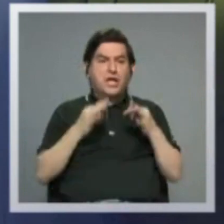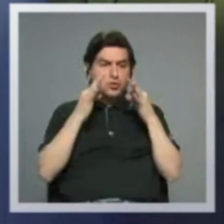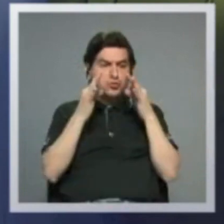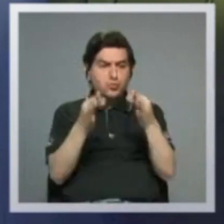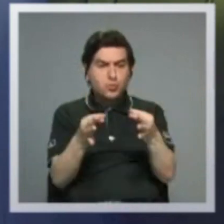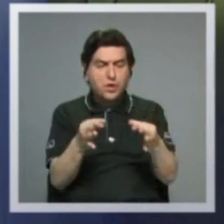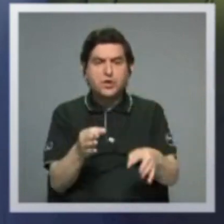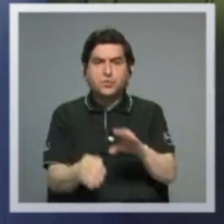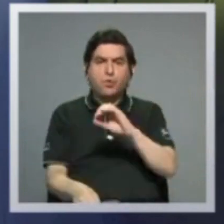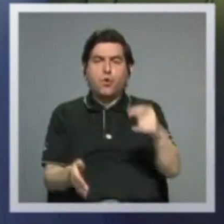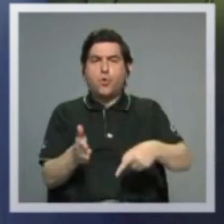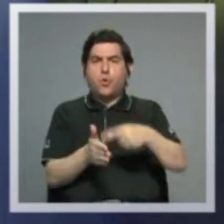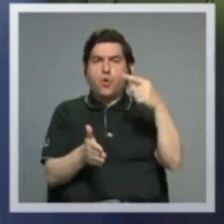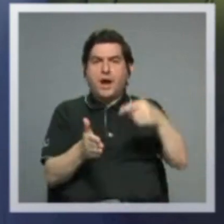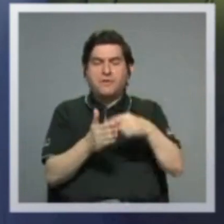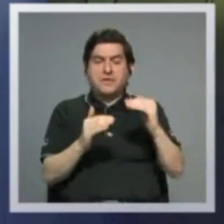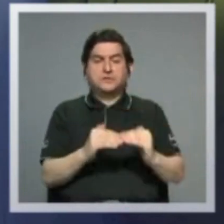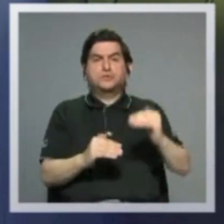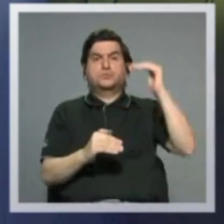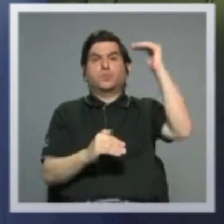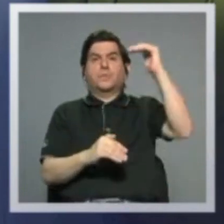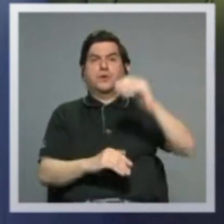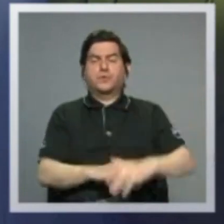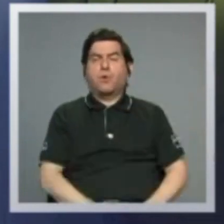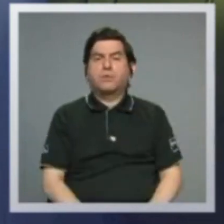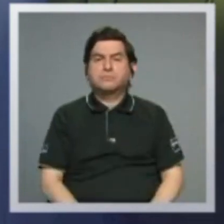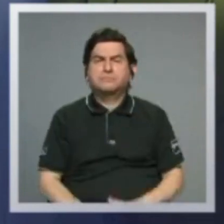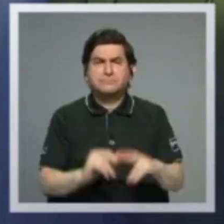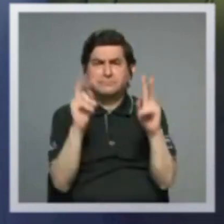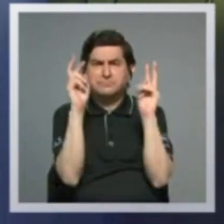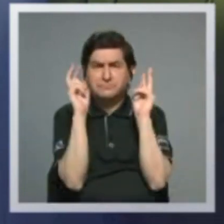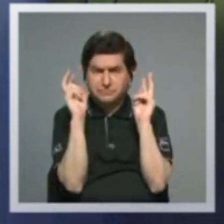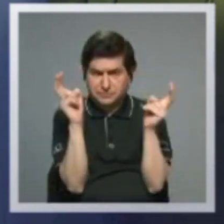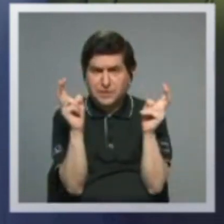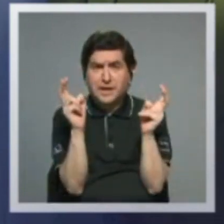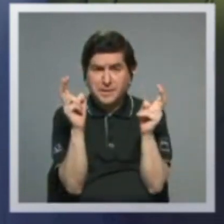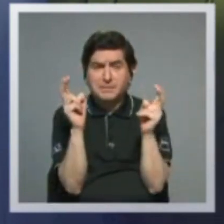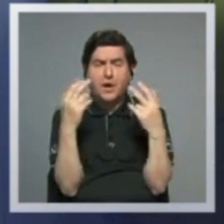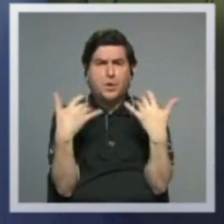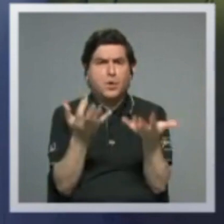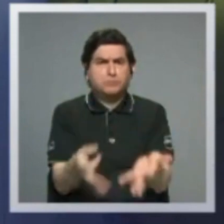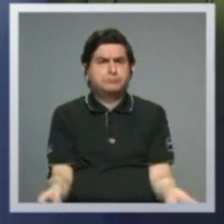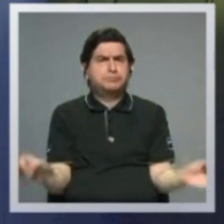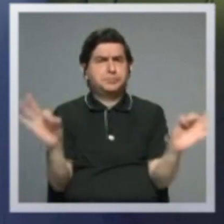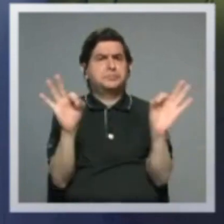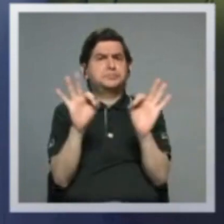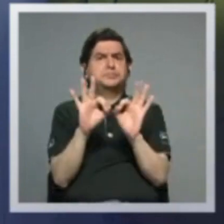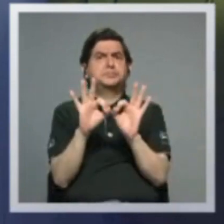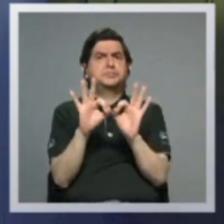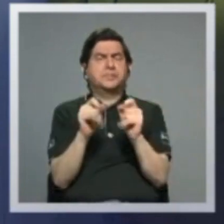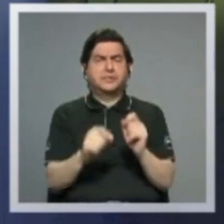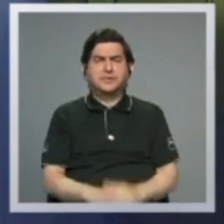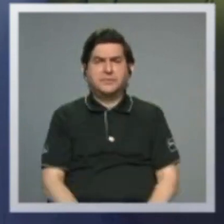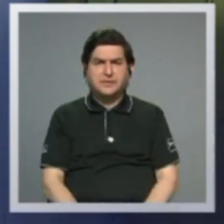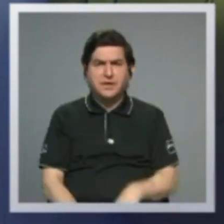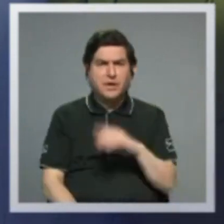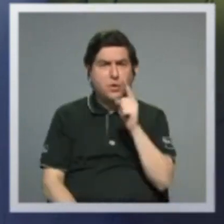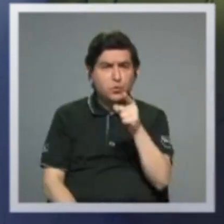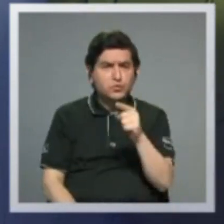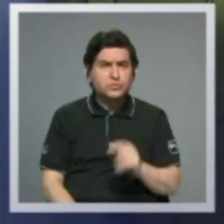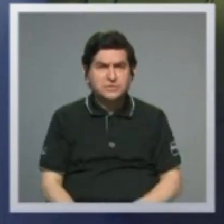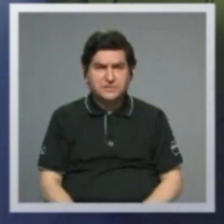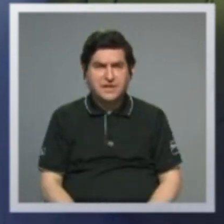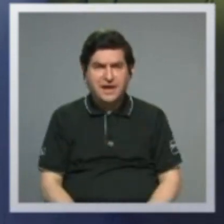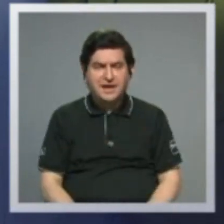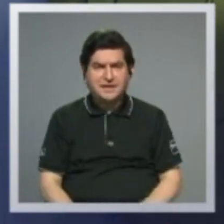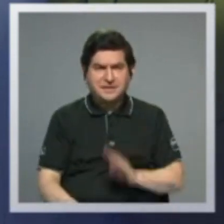y a veces en algunos casos más, de manera que es un tema importantísimo, y como usted tiene